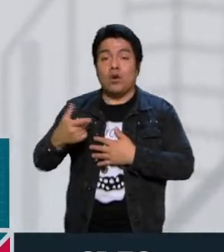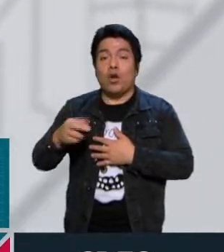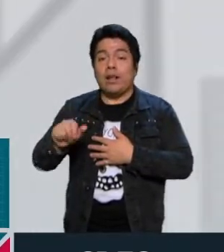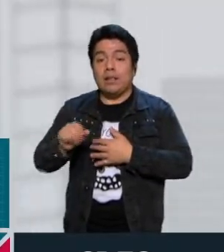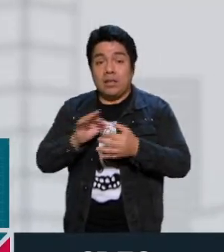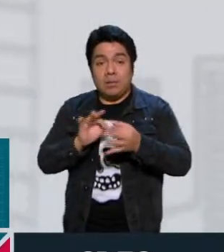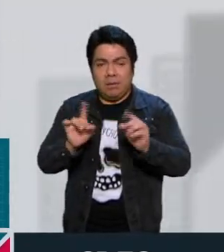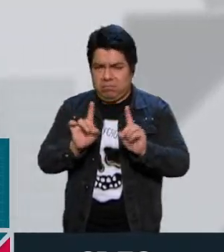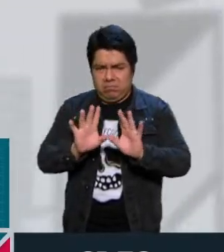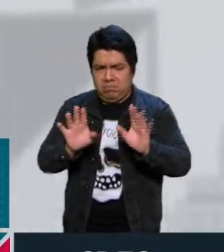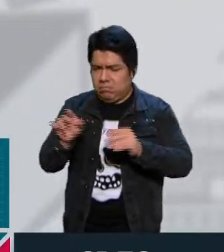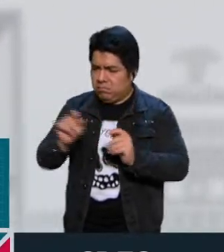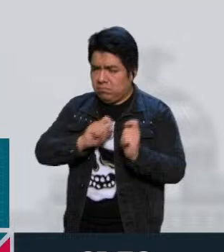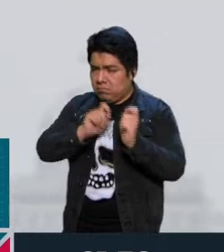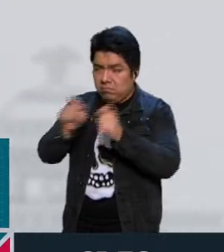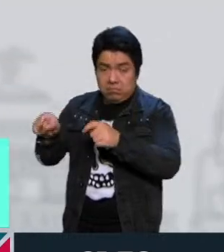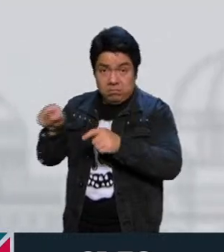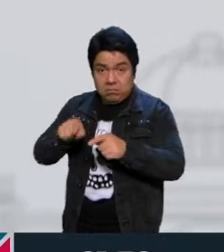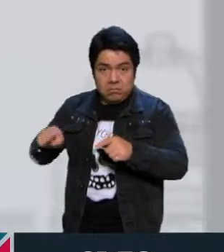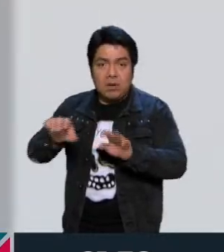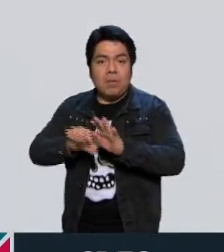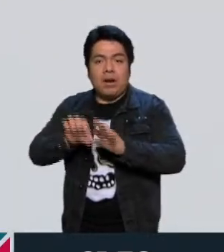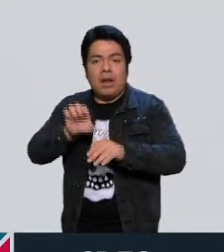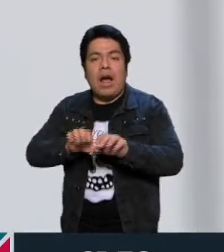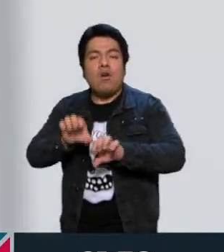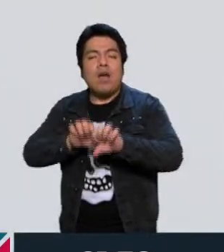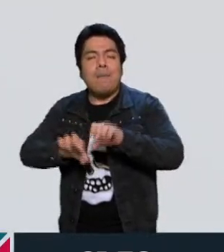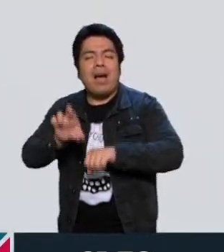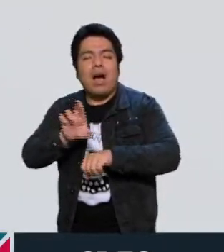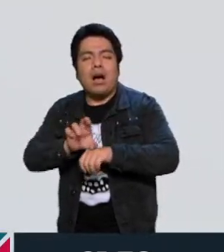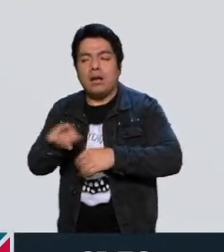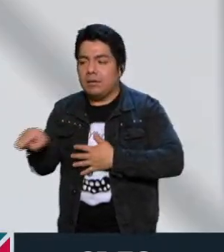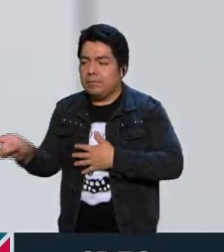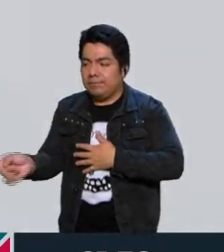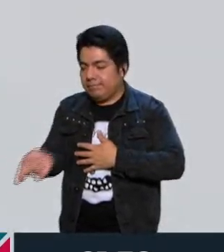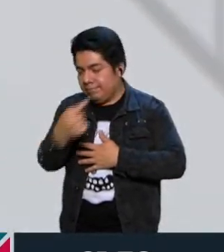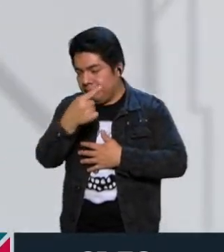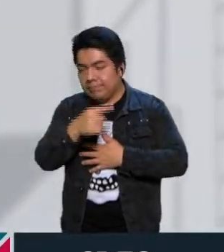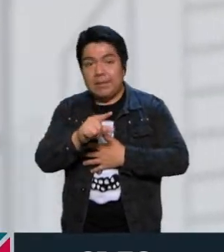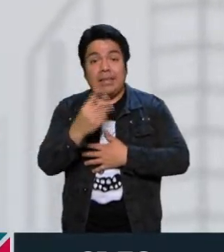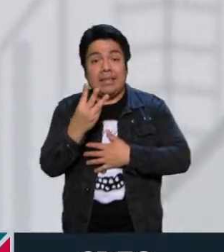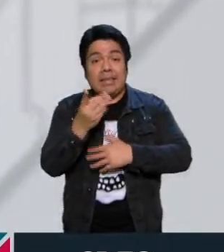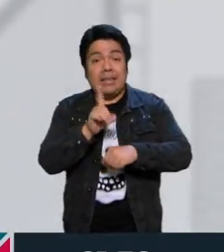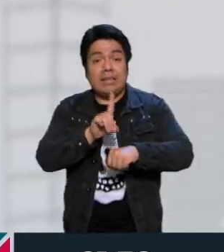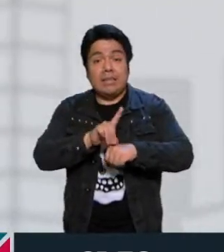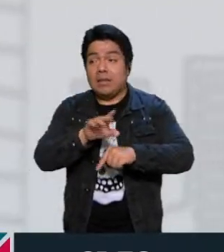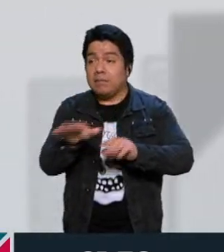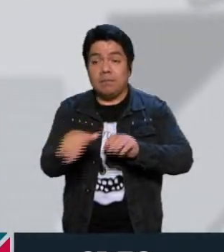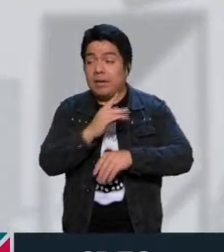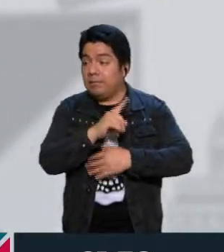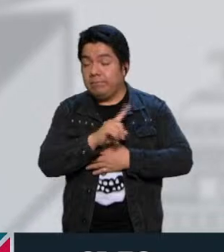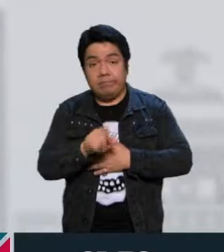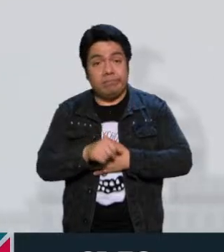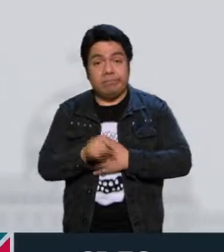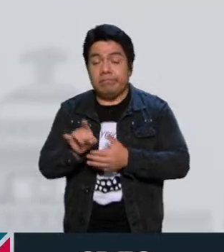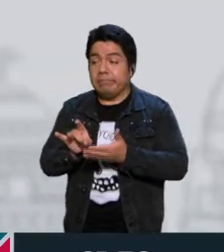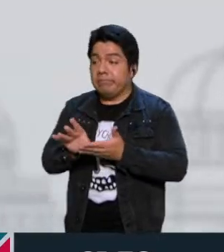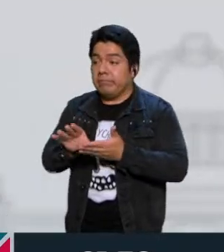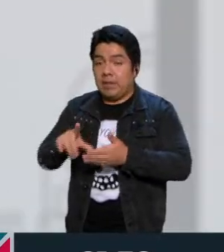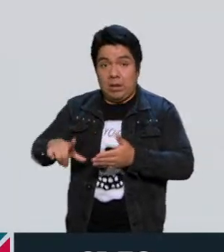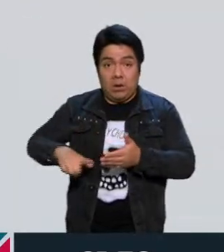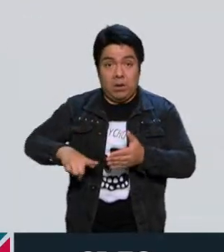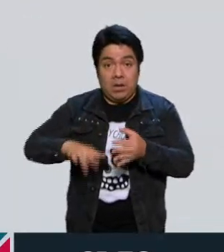explicaciones. Cuando nombran a un embajador persona non grata, se tiene que ir en 72 horas y el gobierno expulsor no tiene por qué